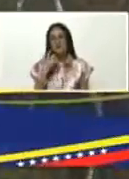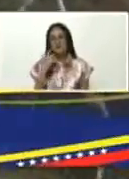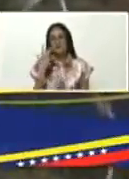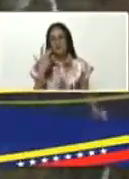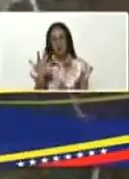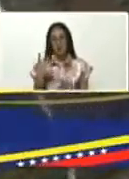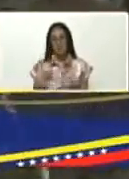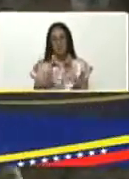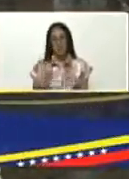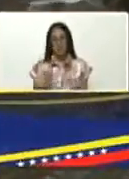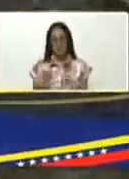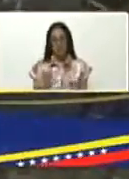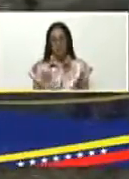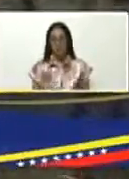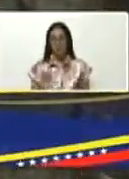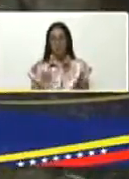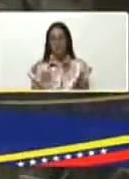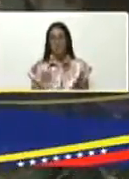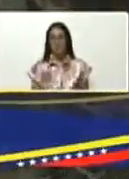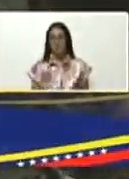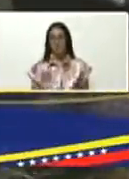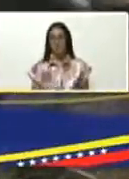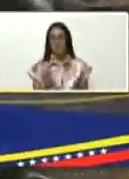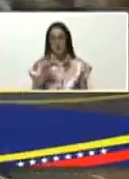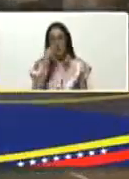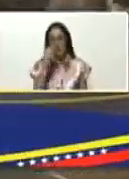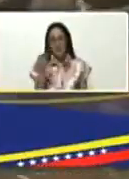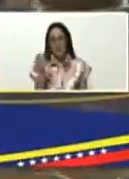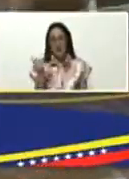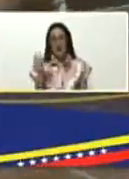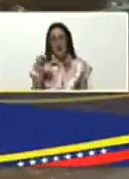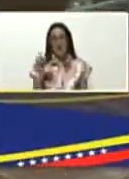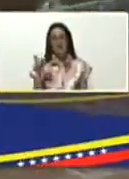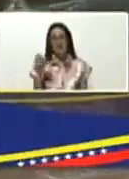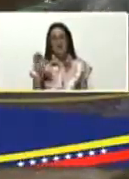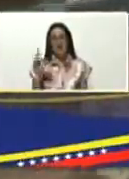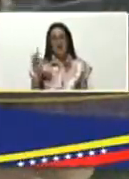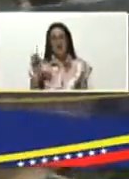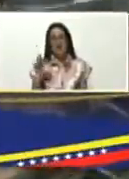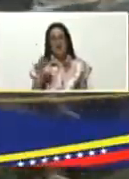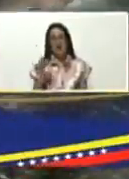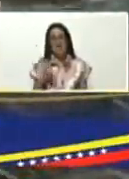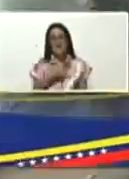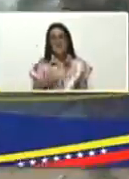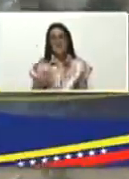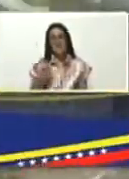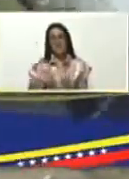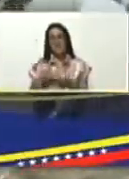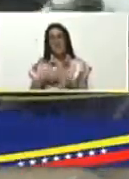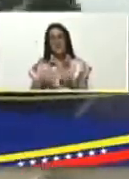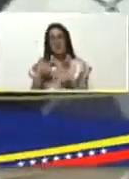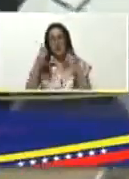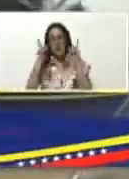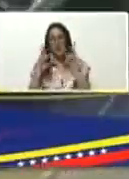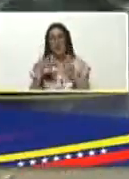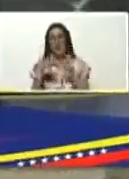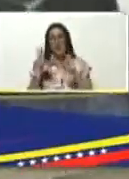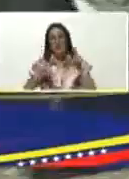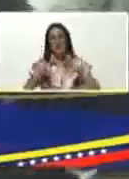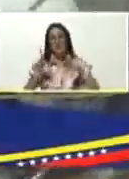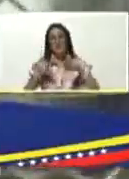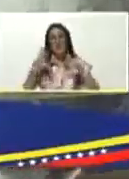a los productores, al señor Angelo Puccino, por ejemplo, que es el presidente de la Asociación de Ganaderos, a todos los expositores de